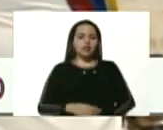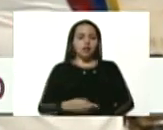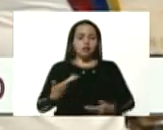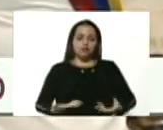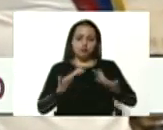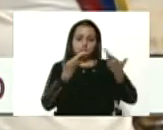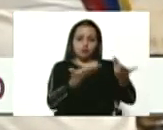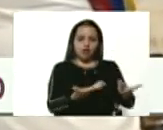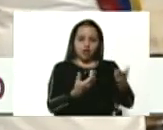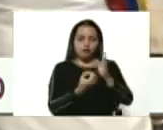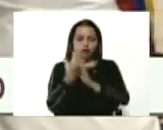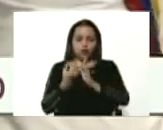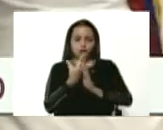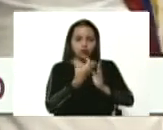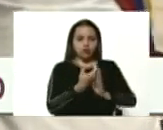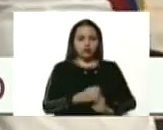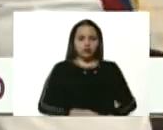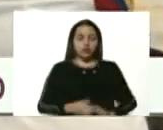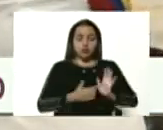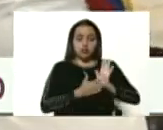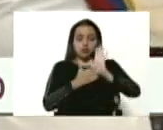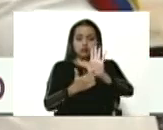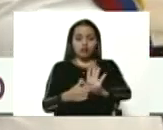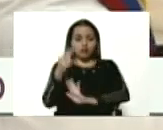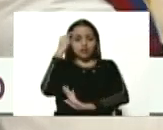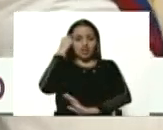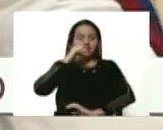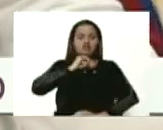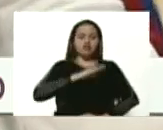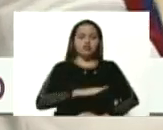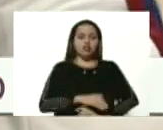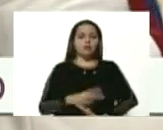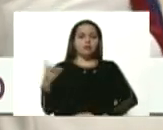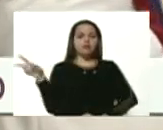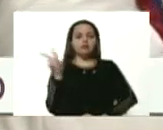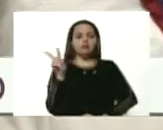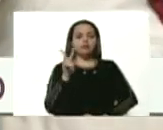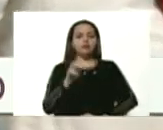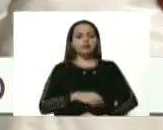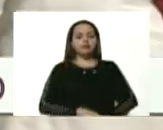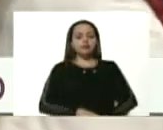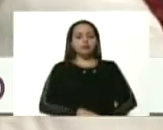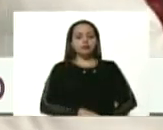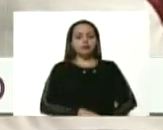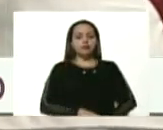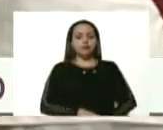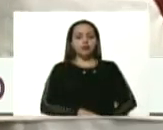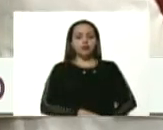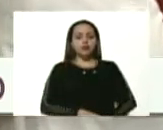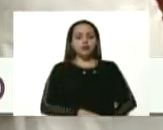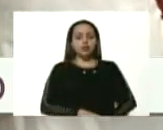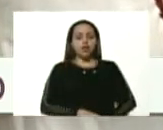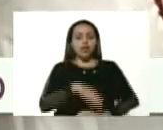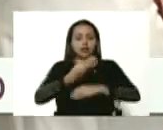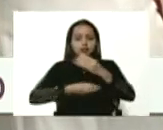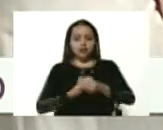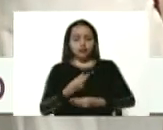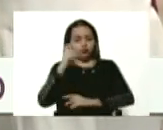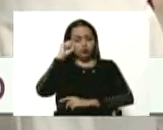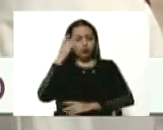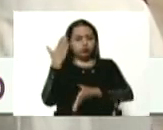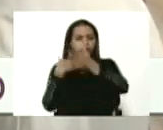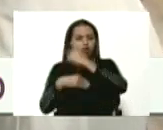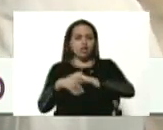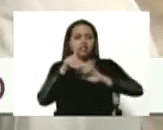ofrenda floral que exalta esta fecha histórica para la República Bolivariana de Venezuela, justamente 199 años